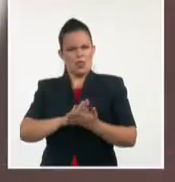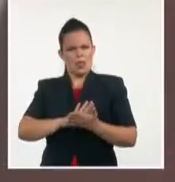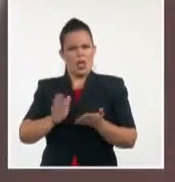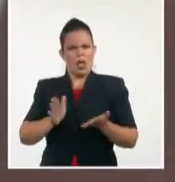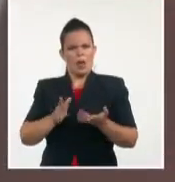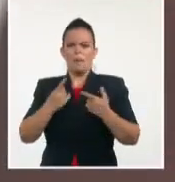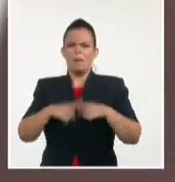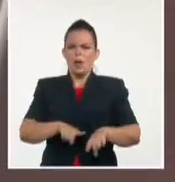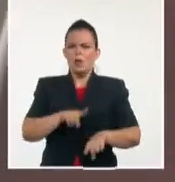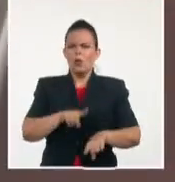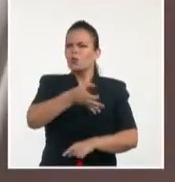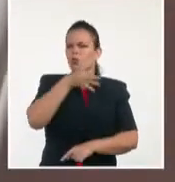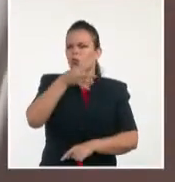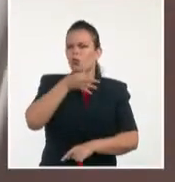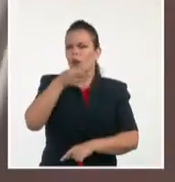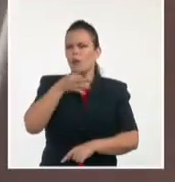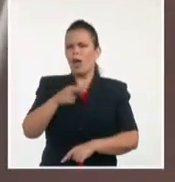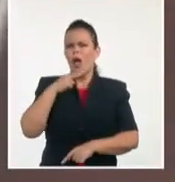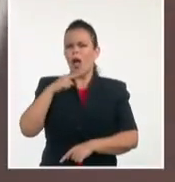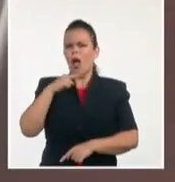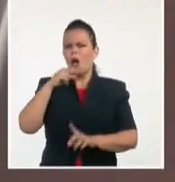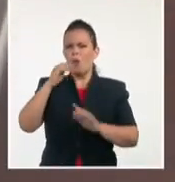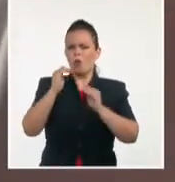Matanzas y Cienfuegos son tremendos, ¿no?